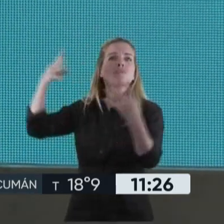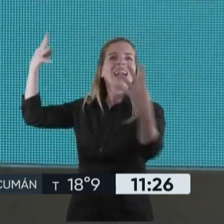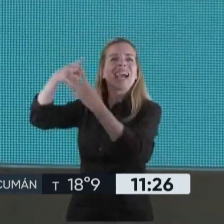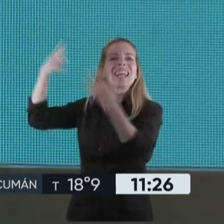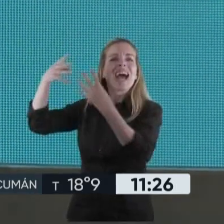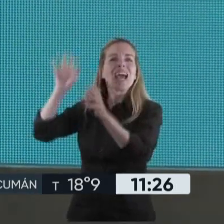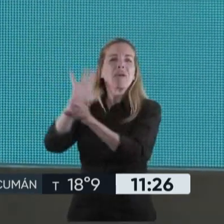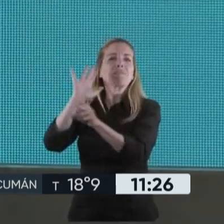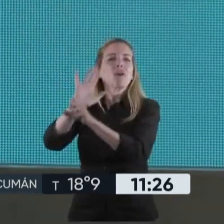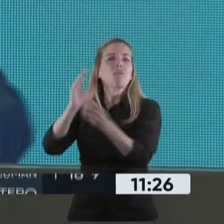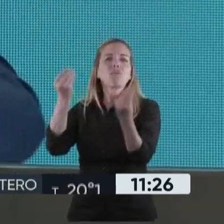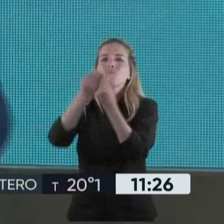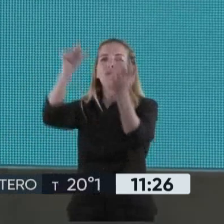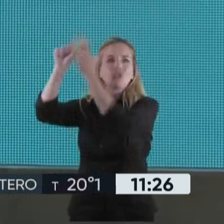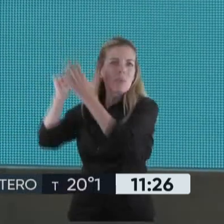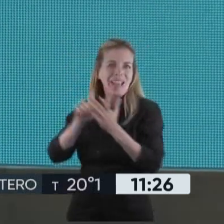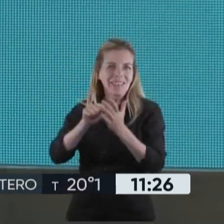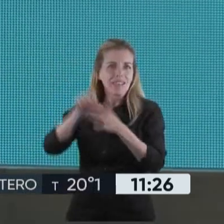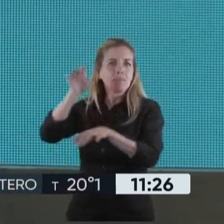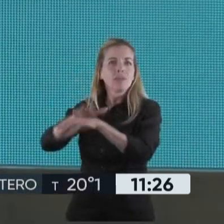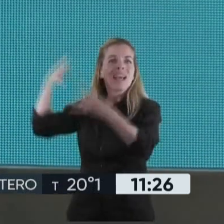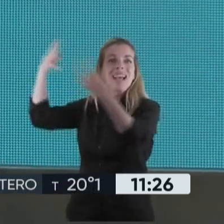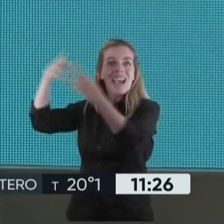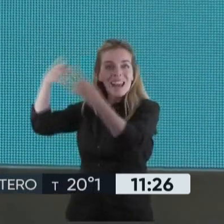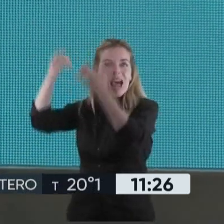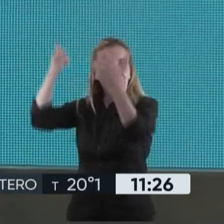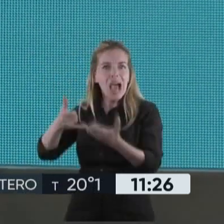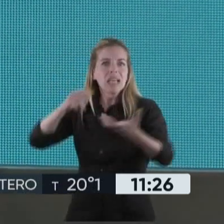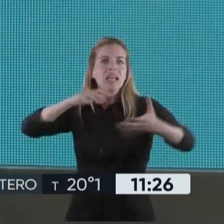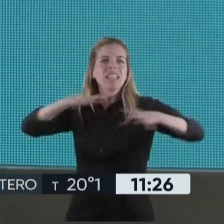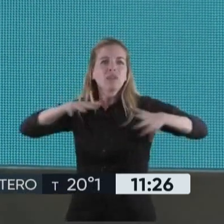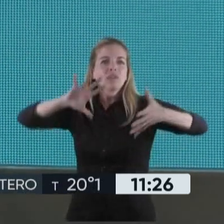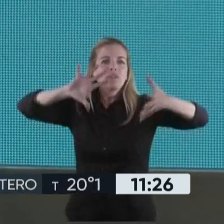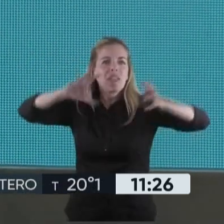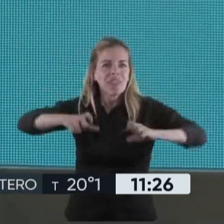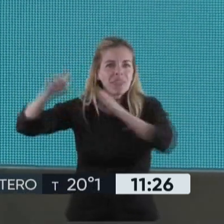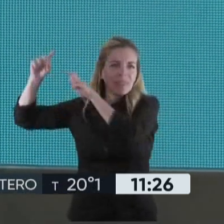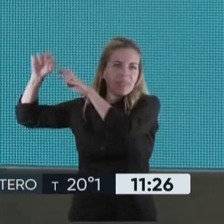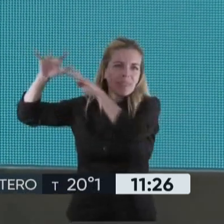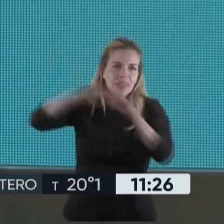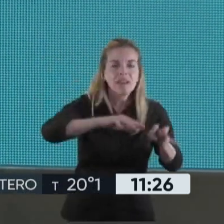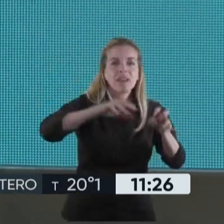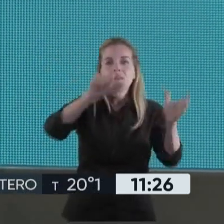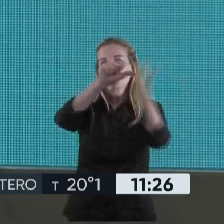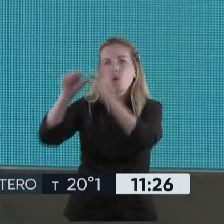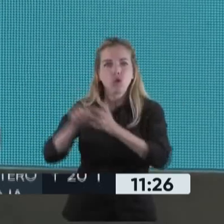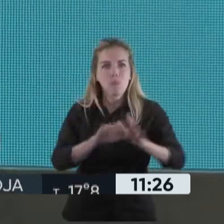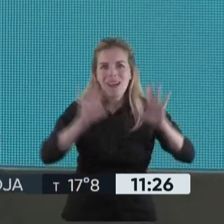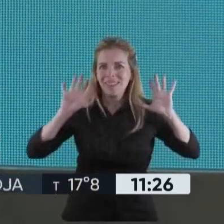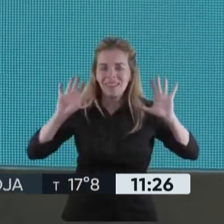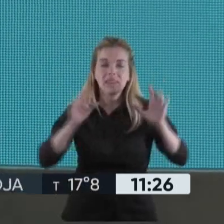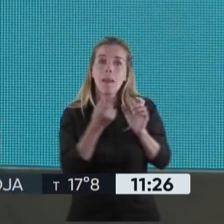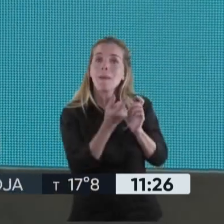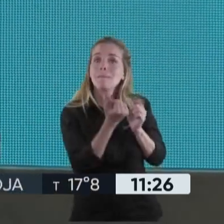la verdad es que los efectos de esa guerra tienen repercusiones absolutamente en todo el mundo. Se afecta el precio de